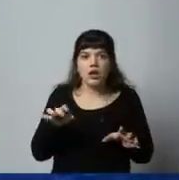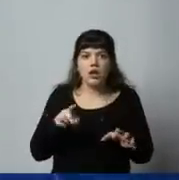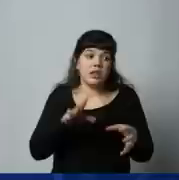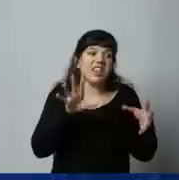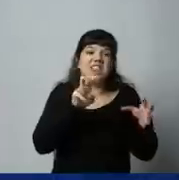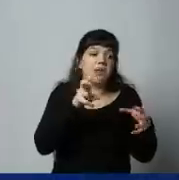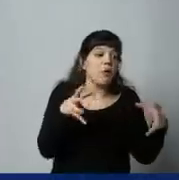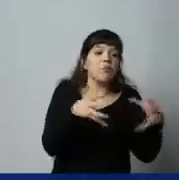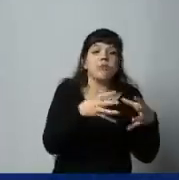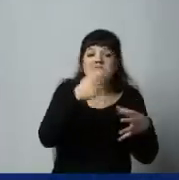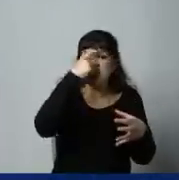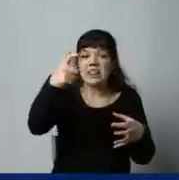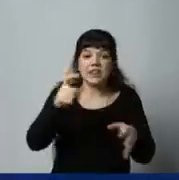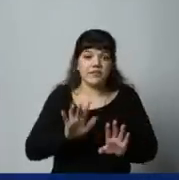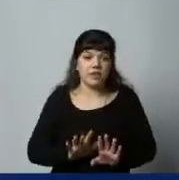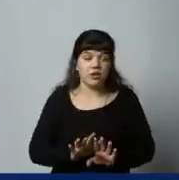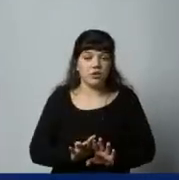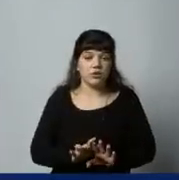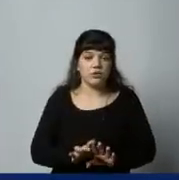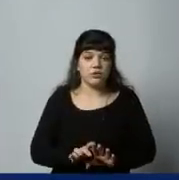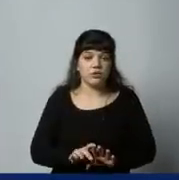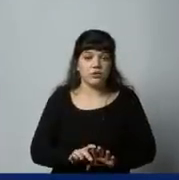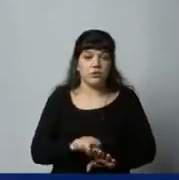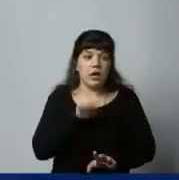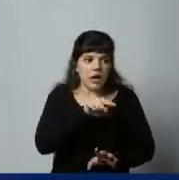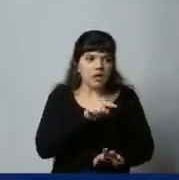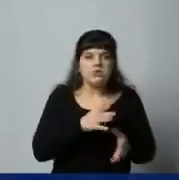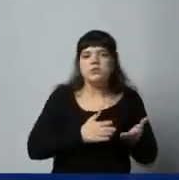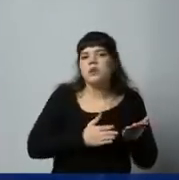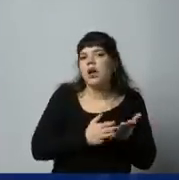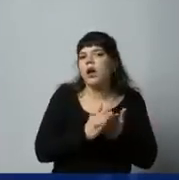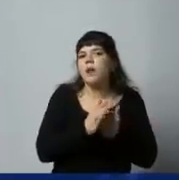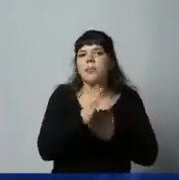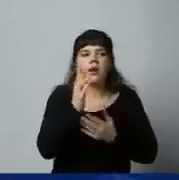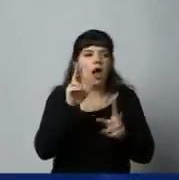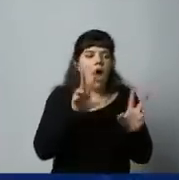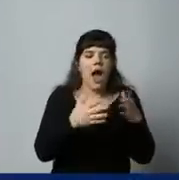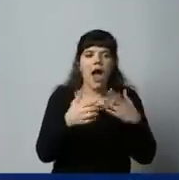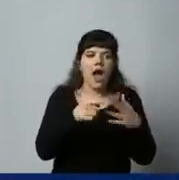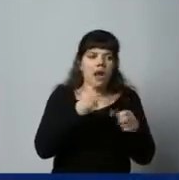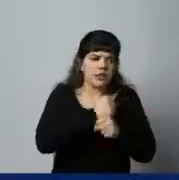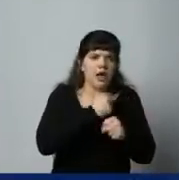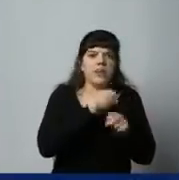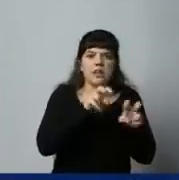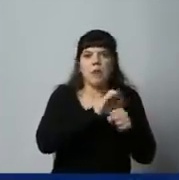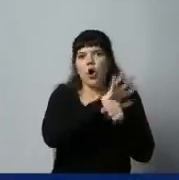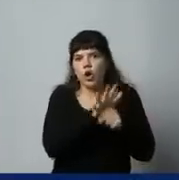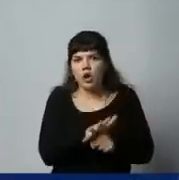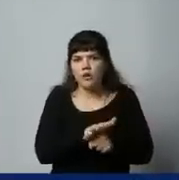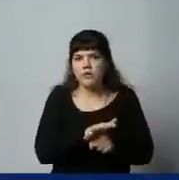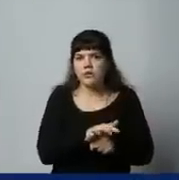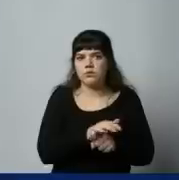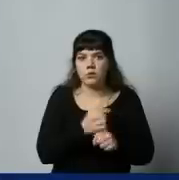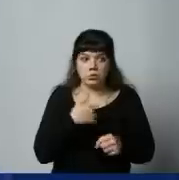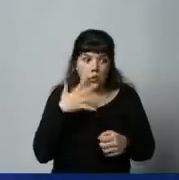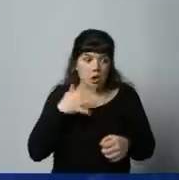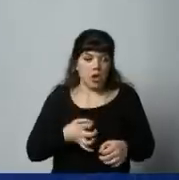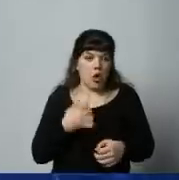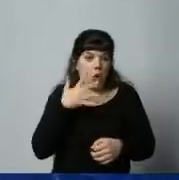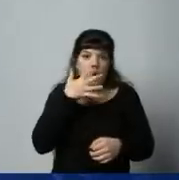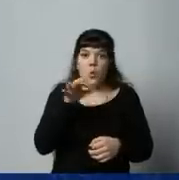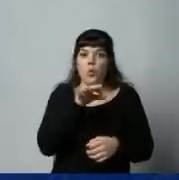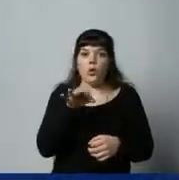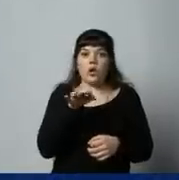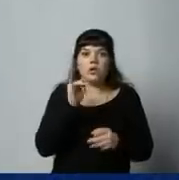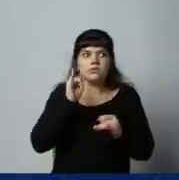científicos que tengamos claro fueron los que gobernaron todo lo que estamos hablando de lo de la pandemia yo creo que una de las cosas que